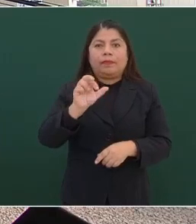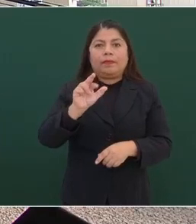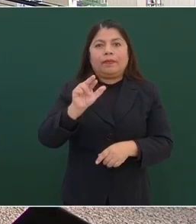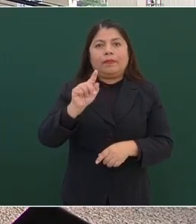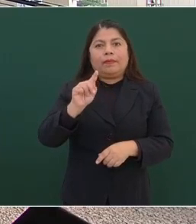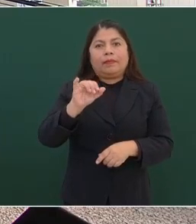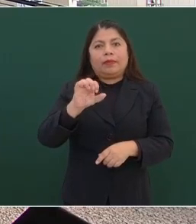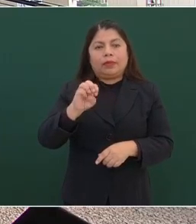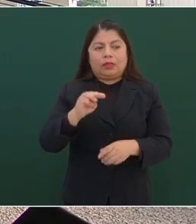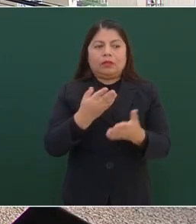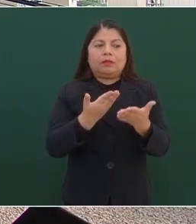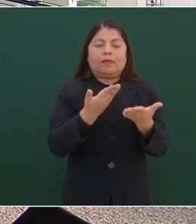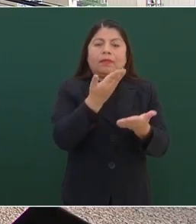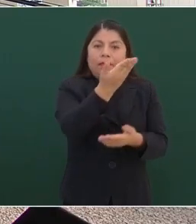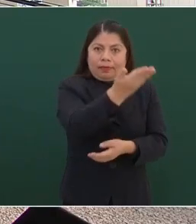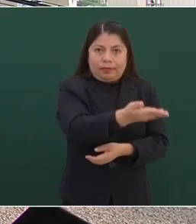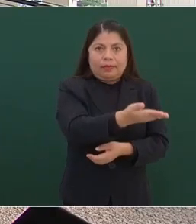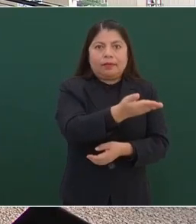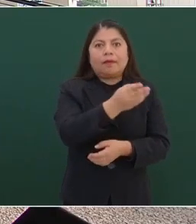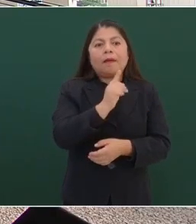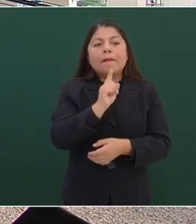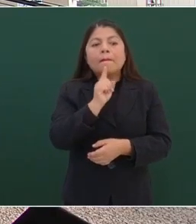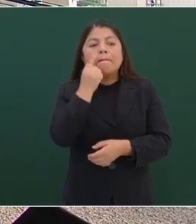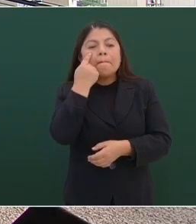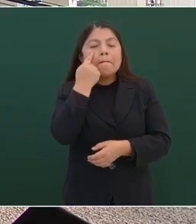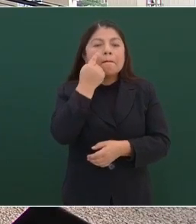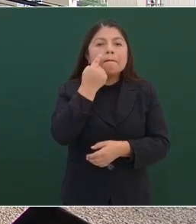Bueno, vamos contigo.